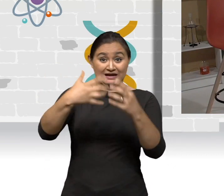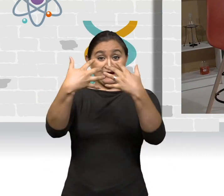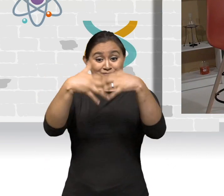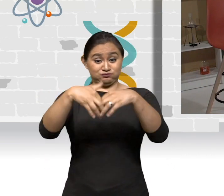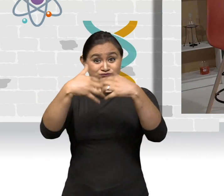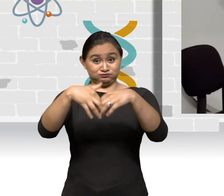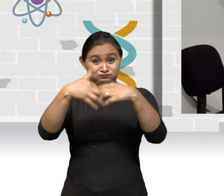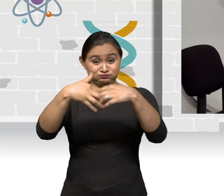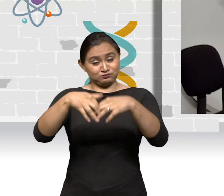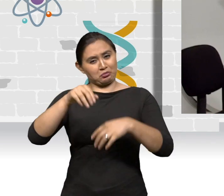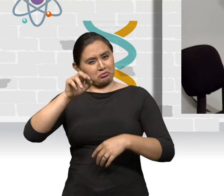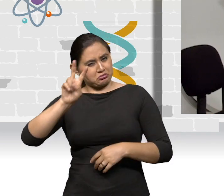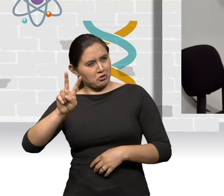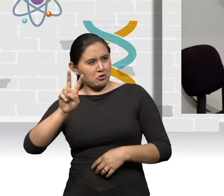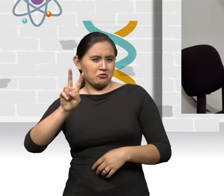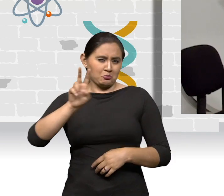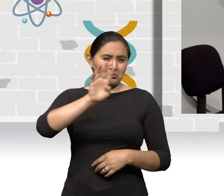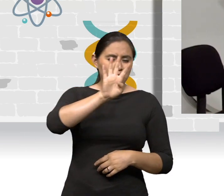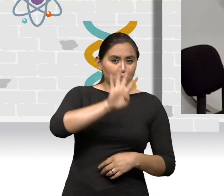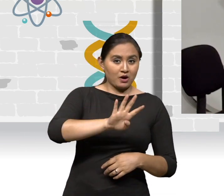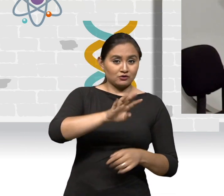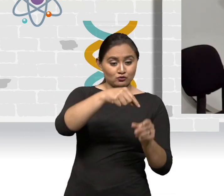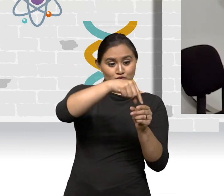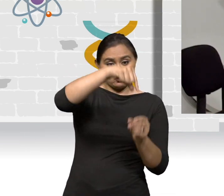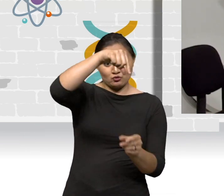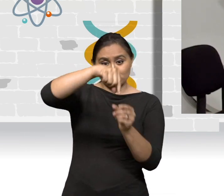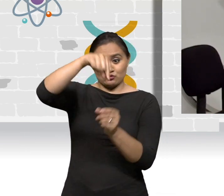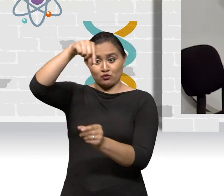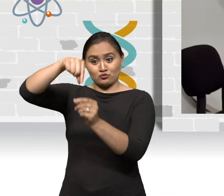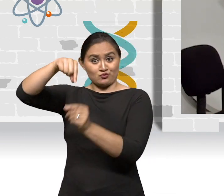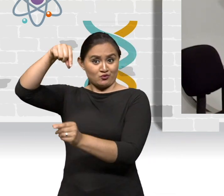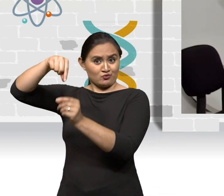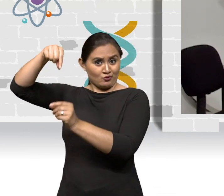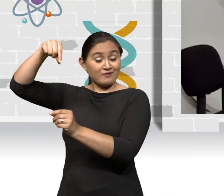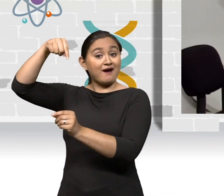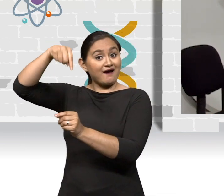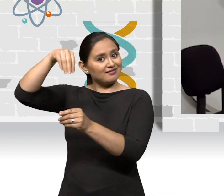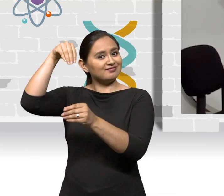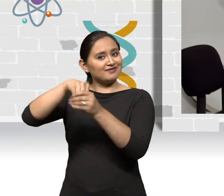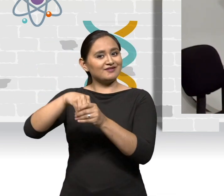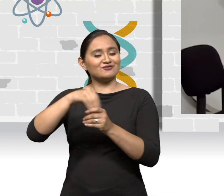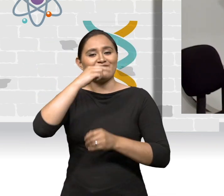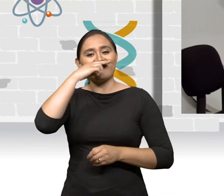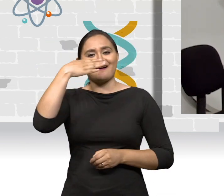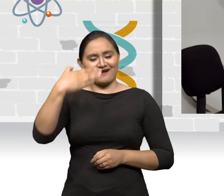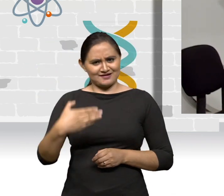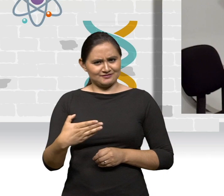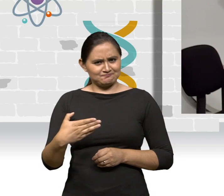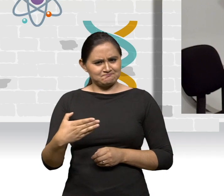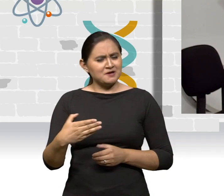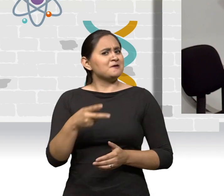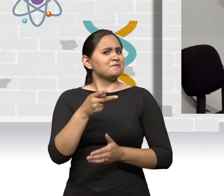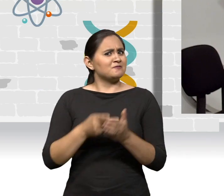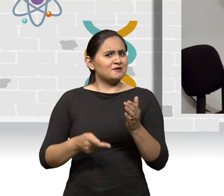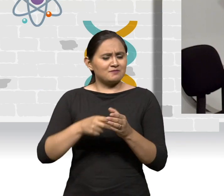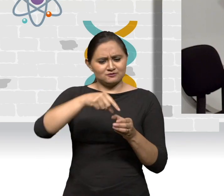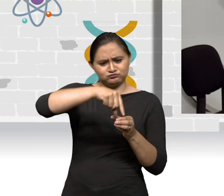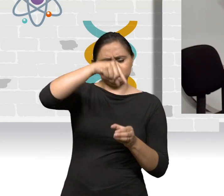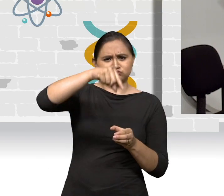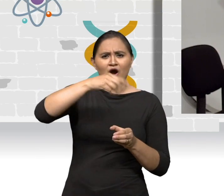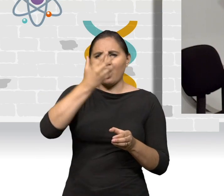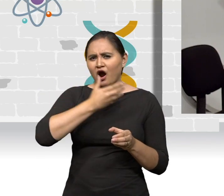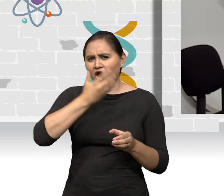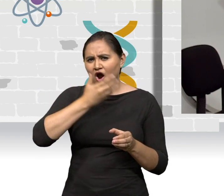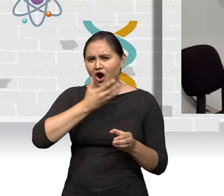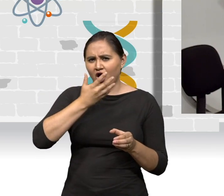interior del vehículo. ¿Y qué sucede con la presión de estos cilindros de gas cuando se calientan por haber dejado el auto todo el día bajo el sol?